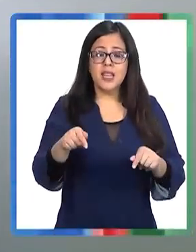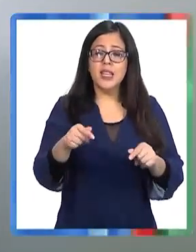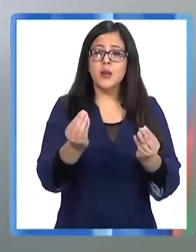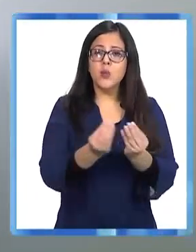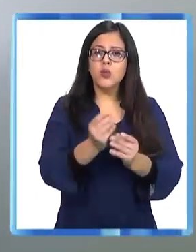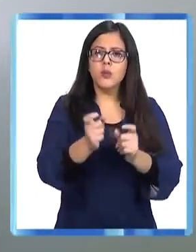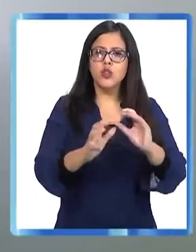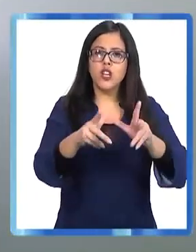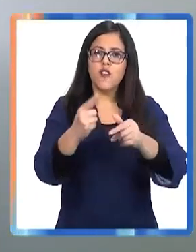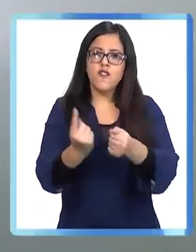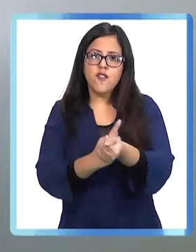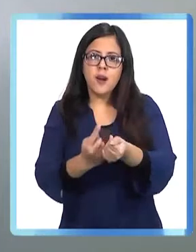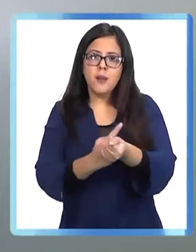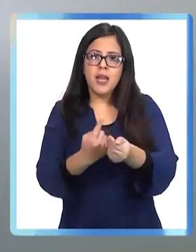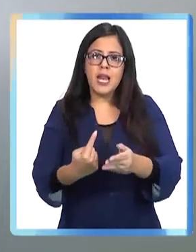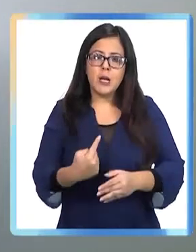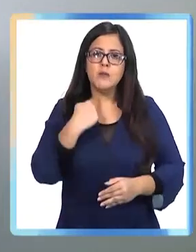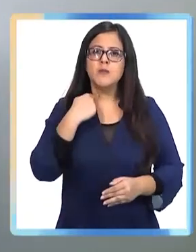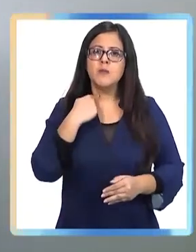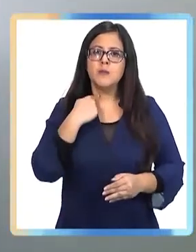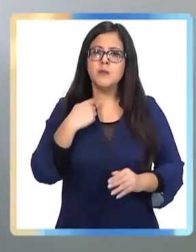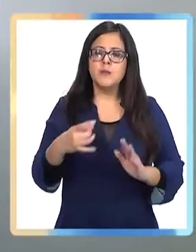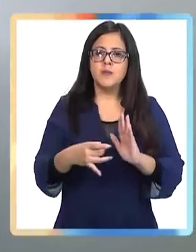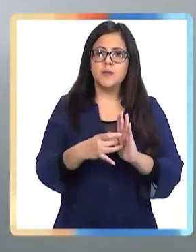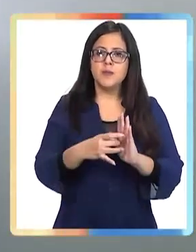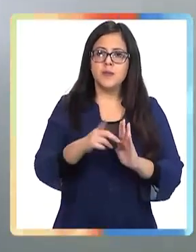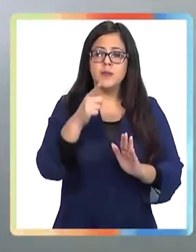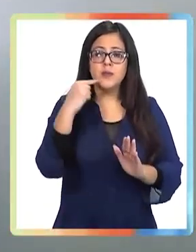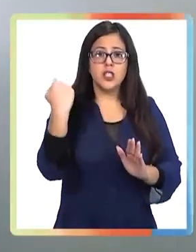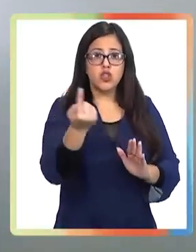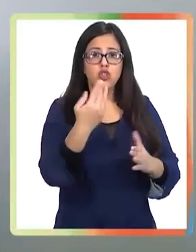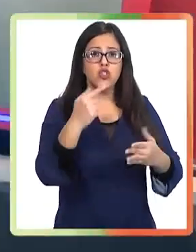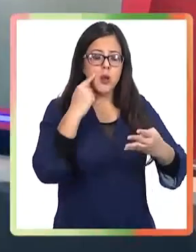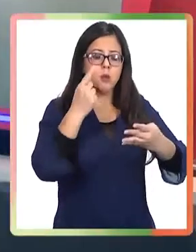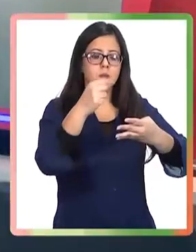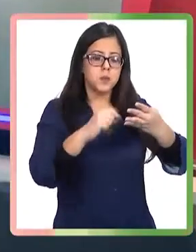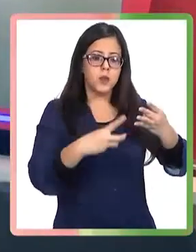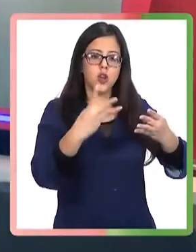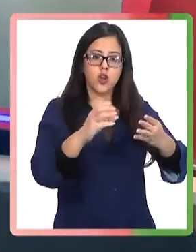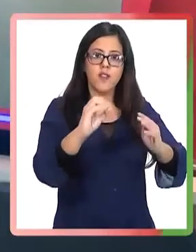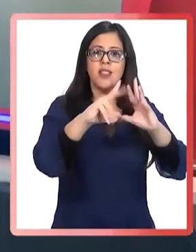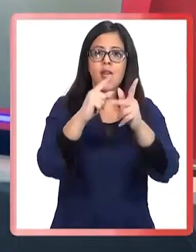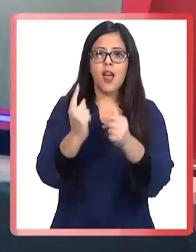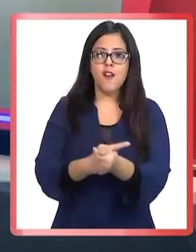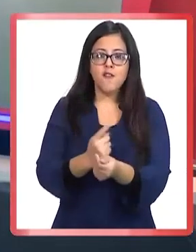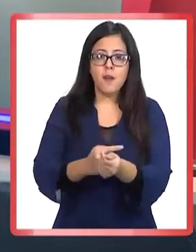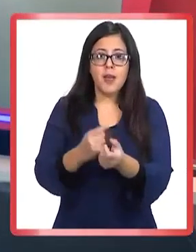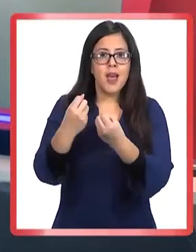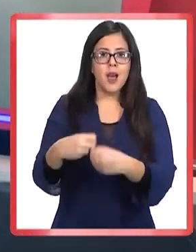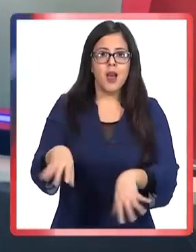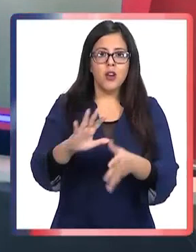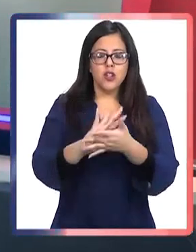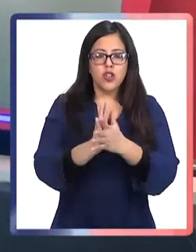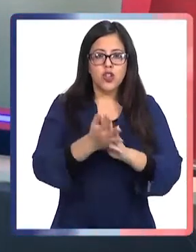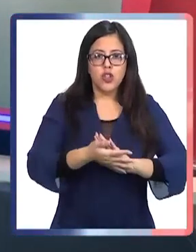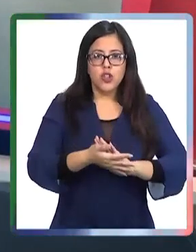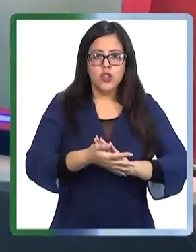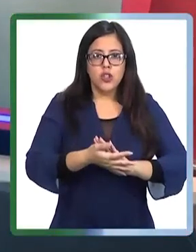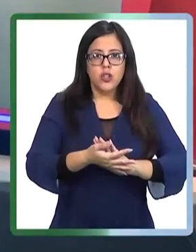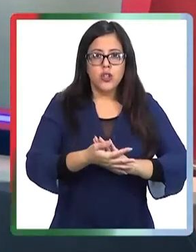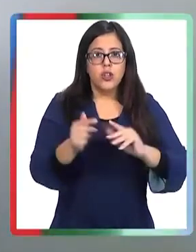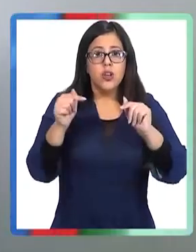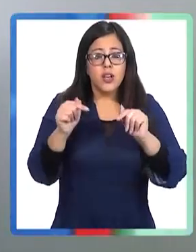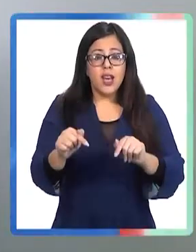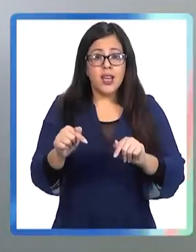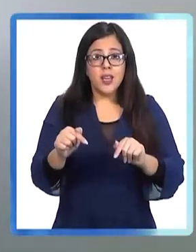de familias fueron víctimas de delitos. Nosotros levantamos un registro de 90 familias que lo perdieron todo